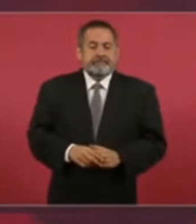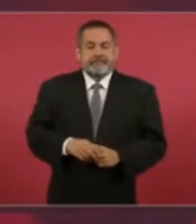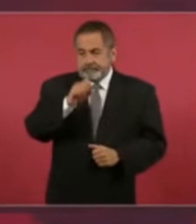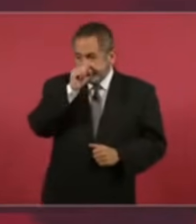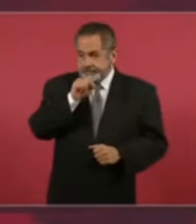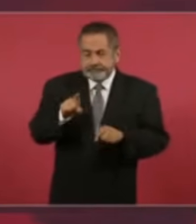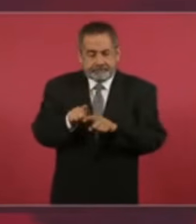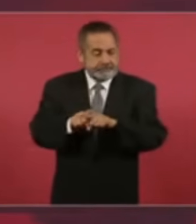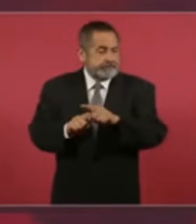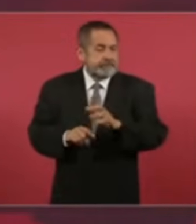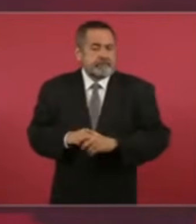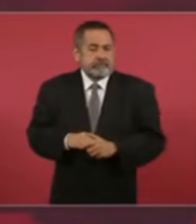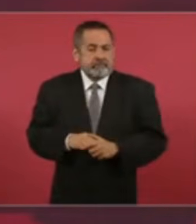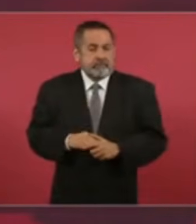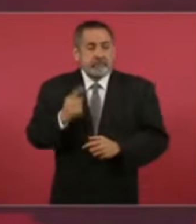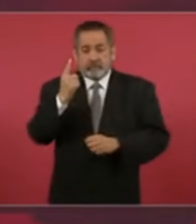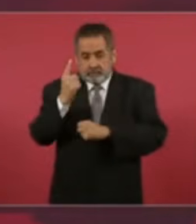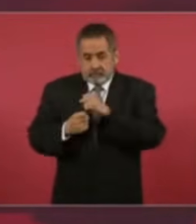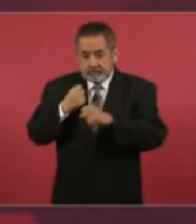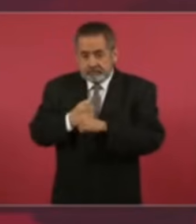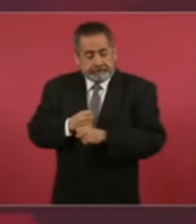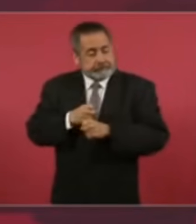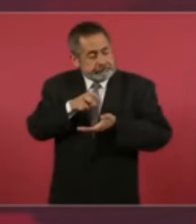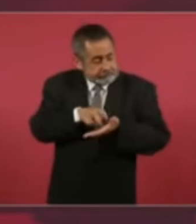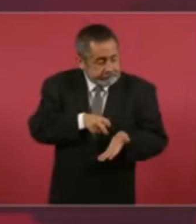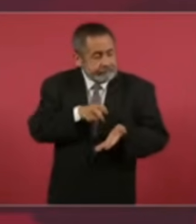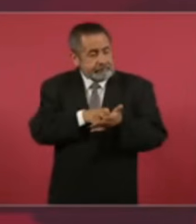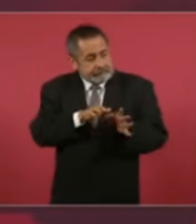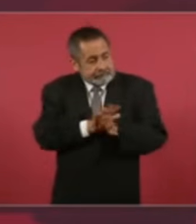llevamos más de un año